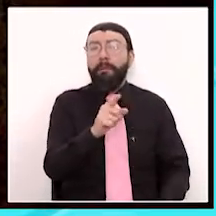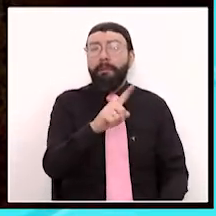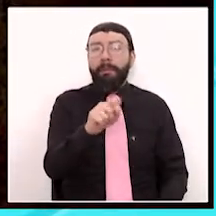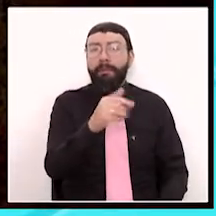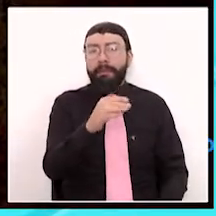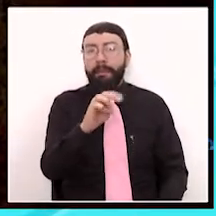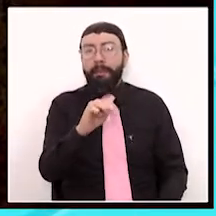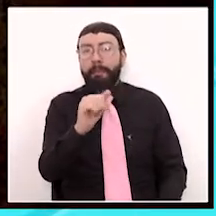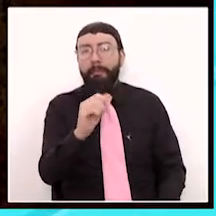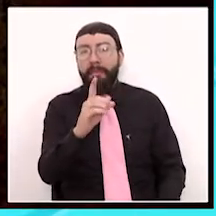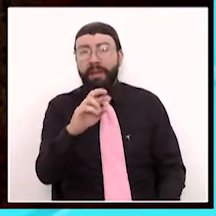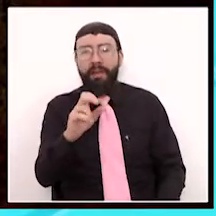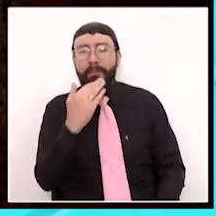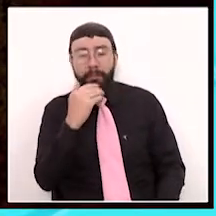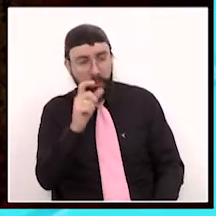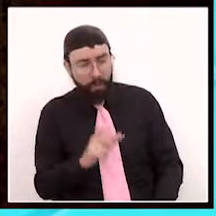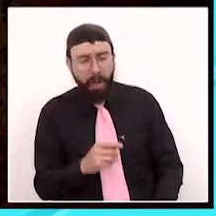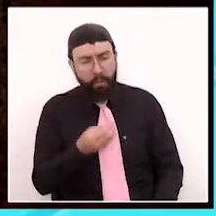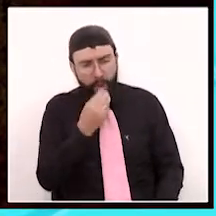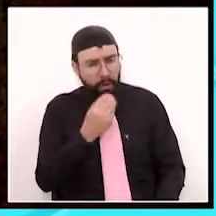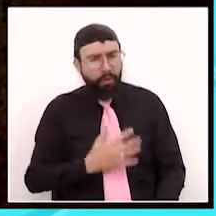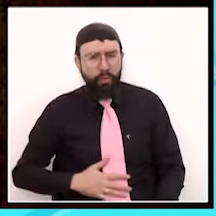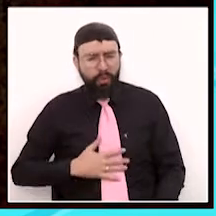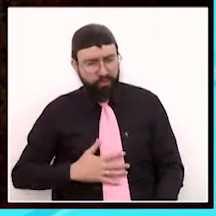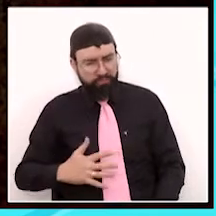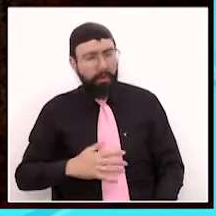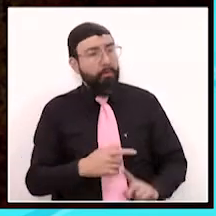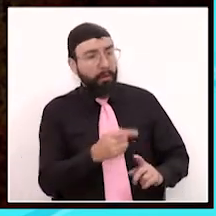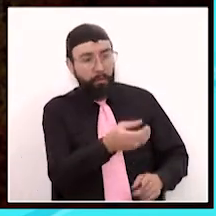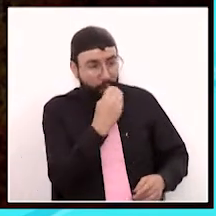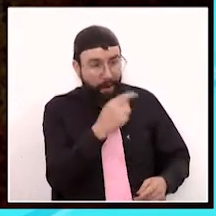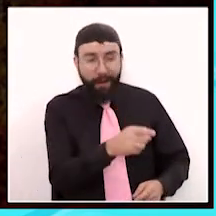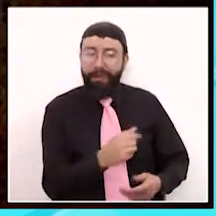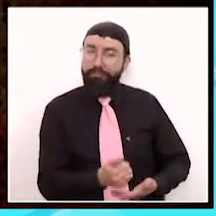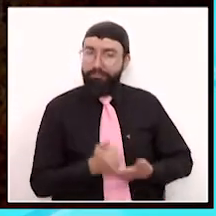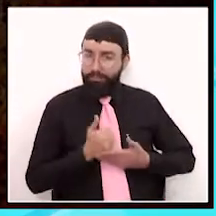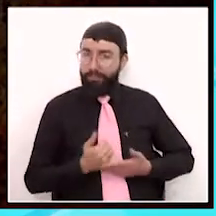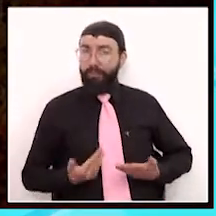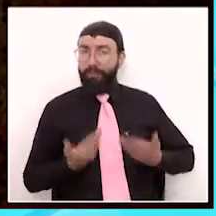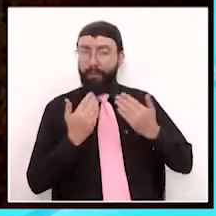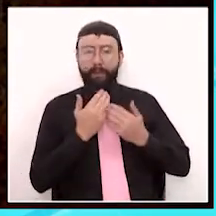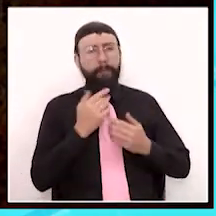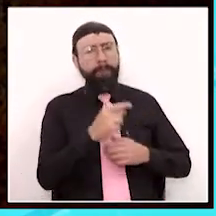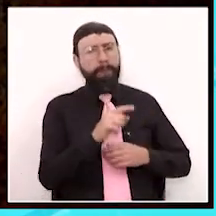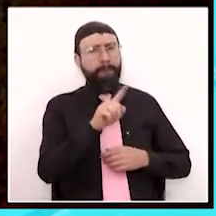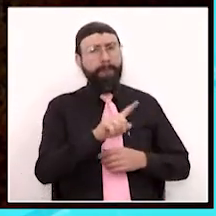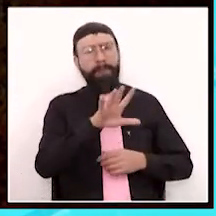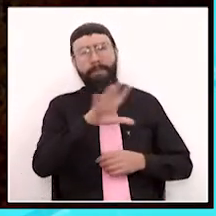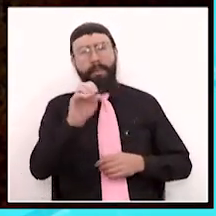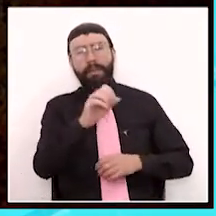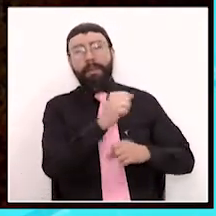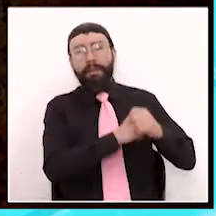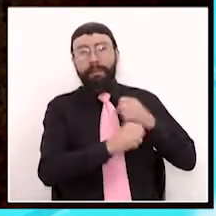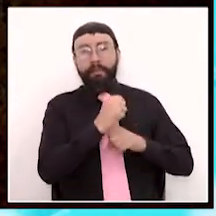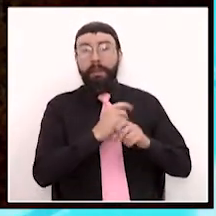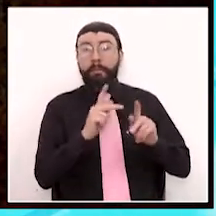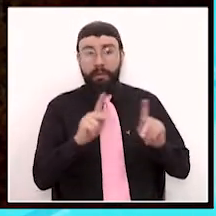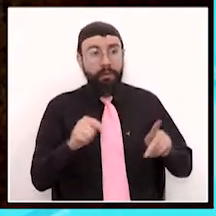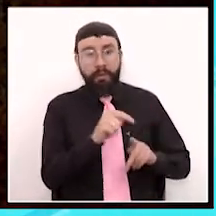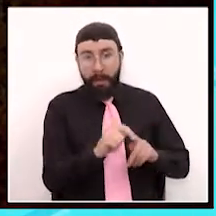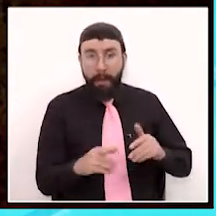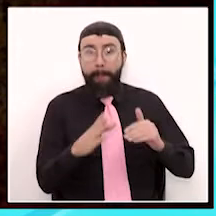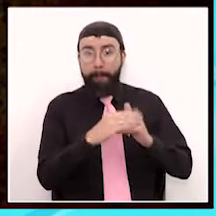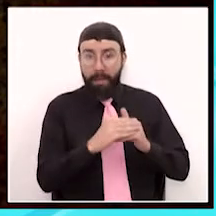gluten. ¿Cómo es el trigo ancestral del que nos están enseñando? De hecho, hace más de 150 años las personas fermentaban el